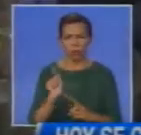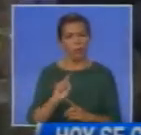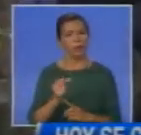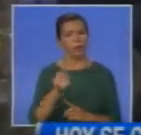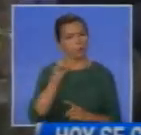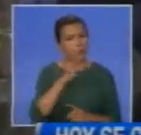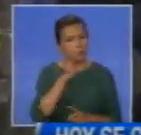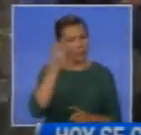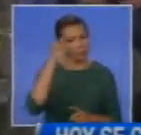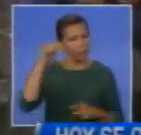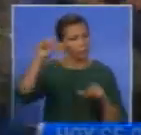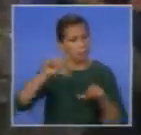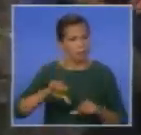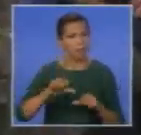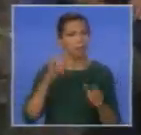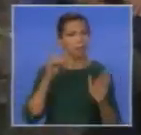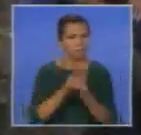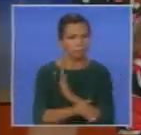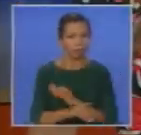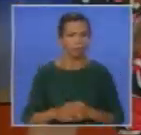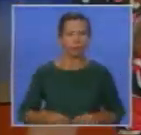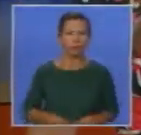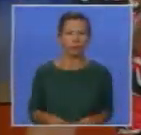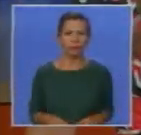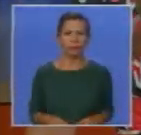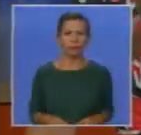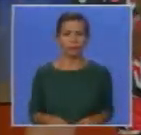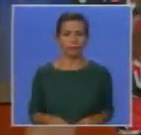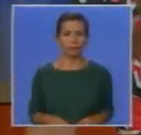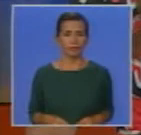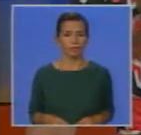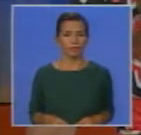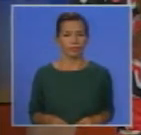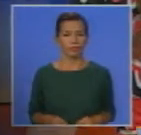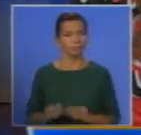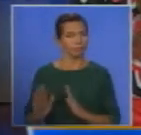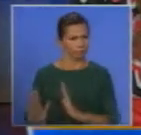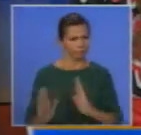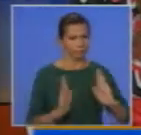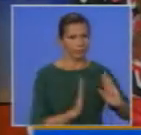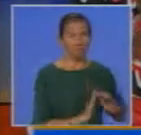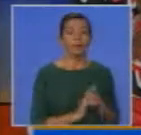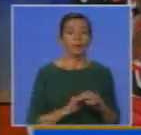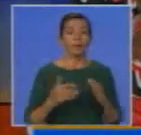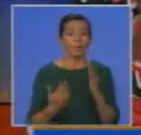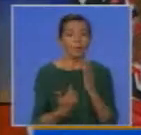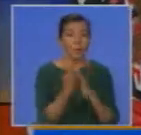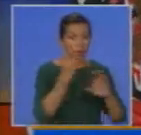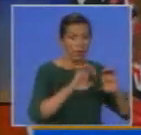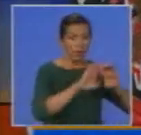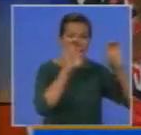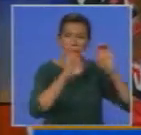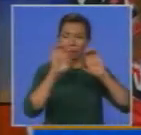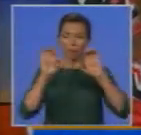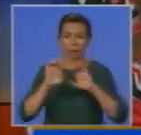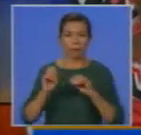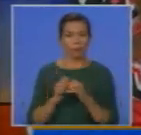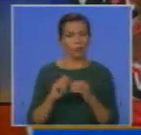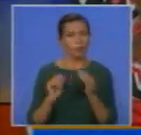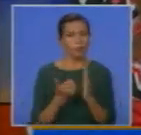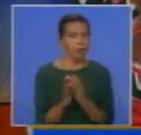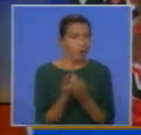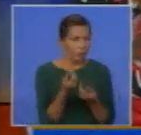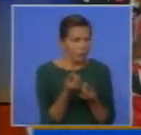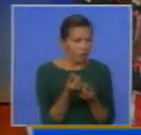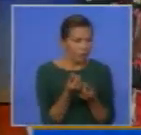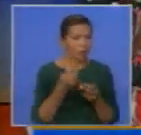cotidiano. Gisela Bayona, 24 horas. Aparecen nuevas empresas que usan el sistema denominado Sucre para el lavado